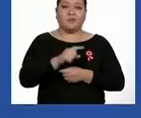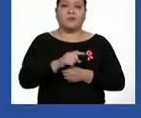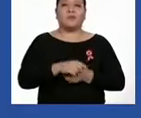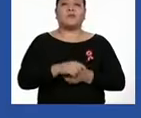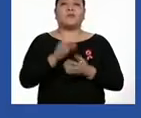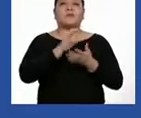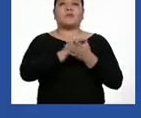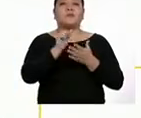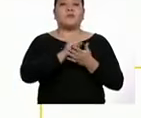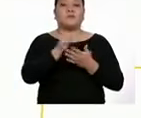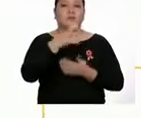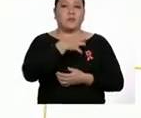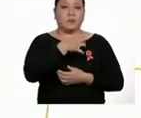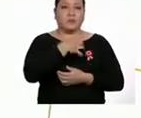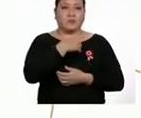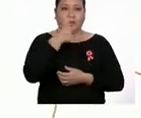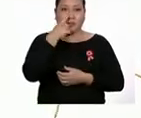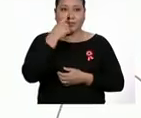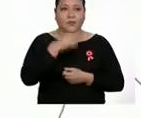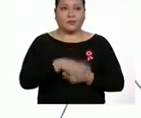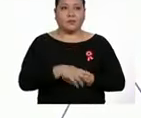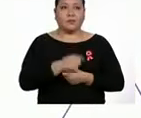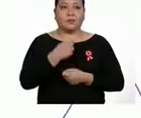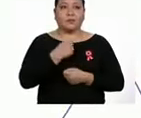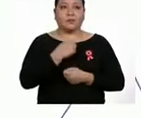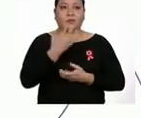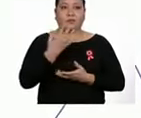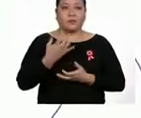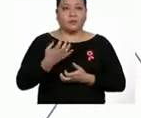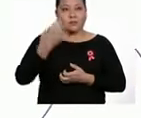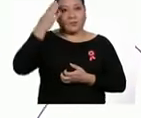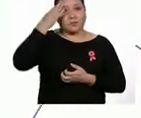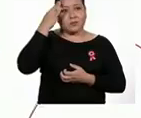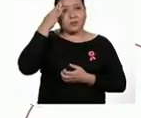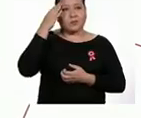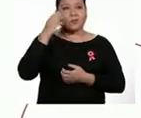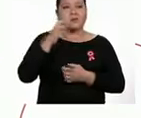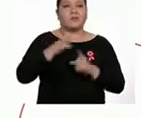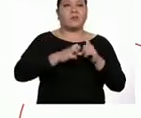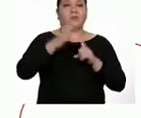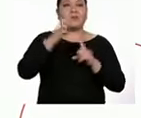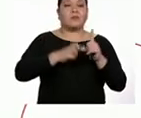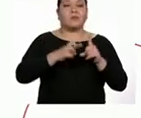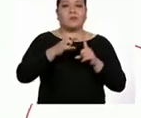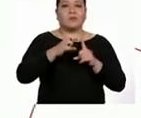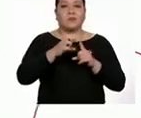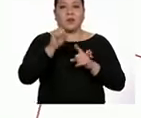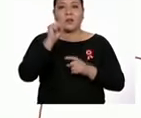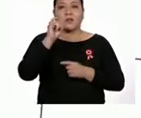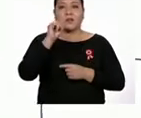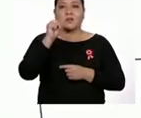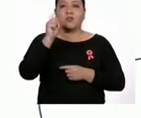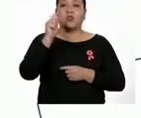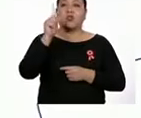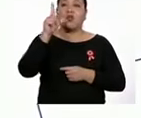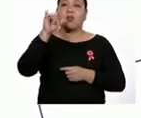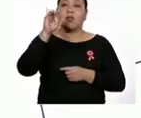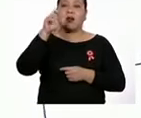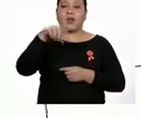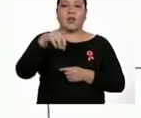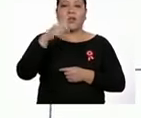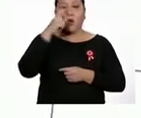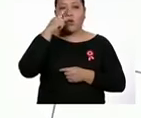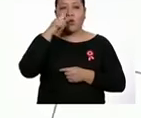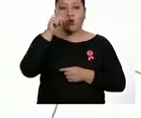meses de mayo y junio. Si quisiéramos calcular la presión sistólica de junio, pero no de mayo, lo